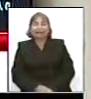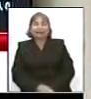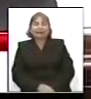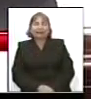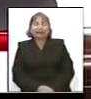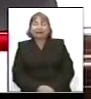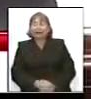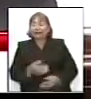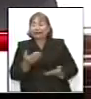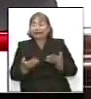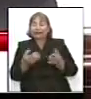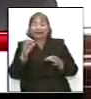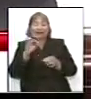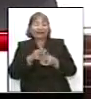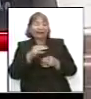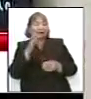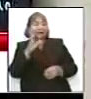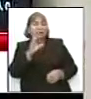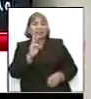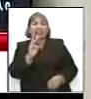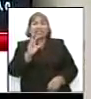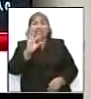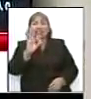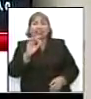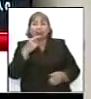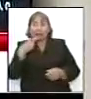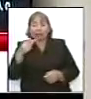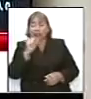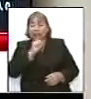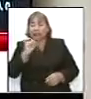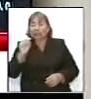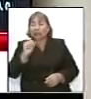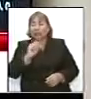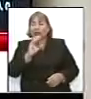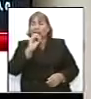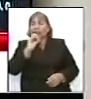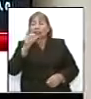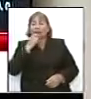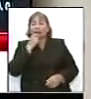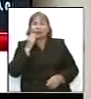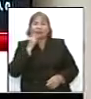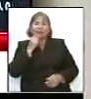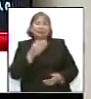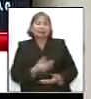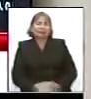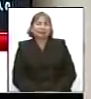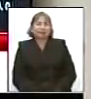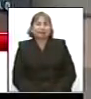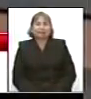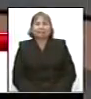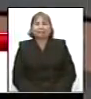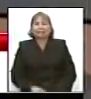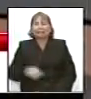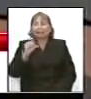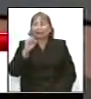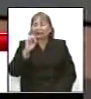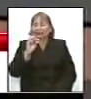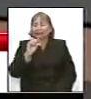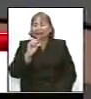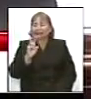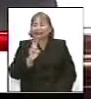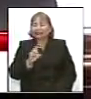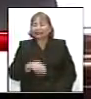cerrada. Han votado a favor 69 señores congresistas, 0 en contra, 0 abstenciones. Más Segura,